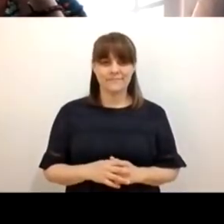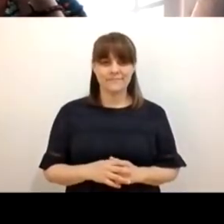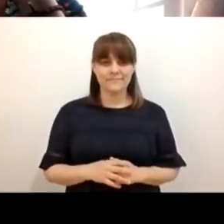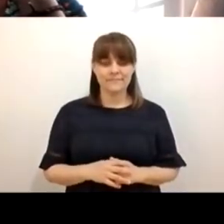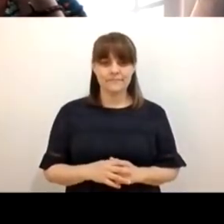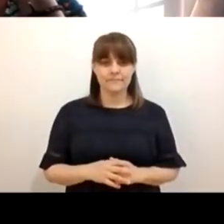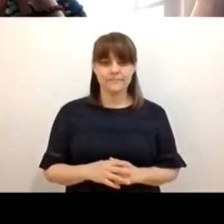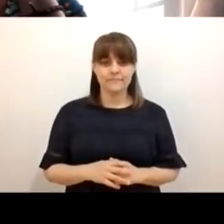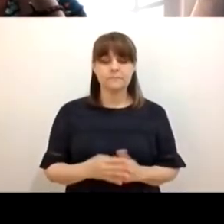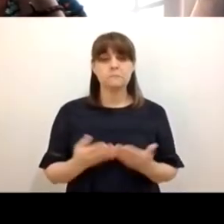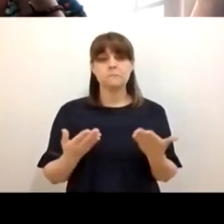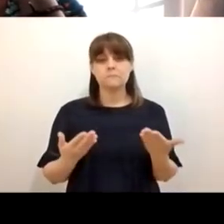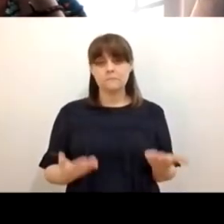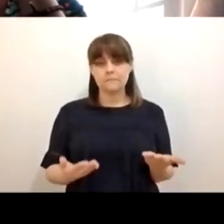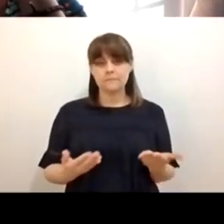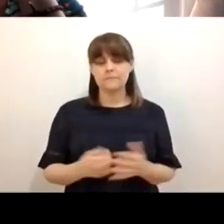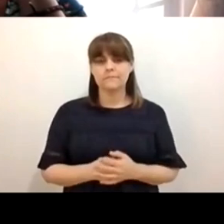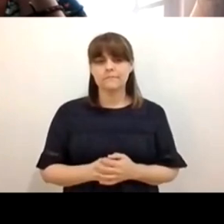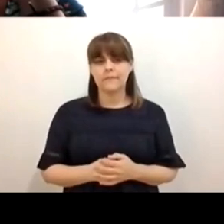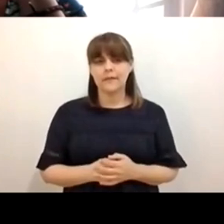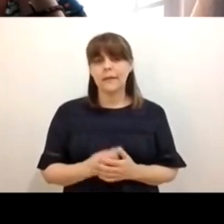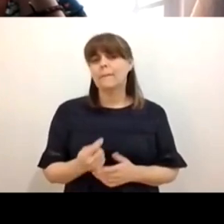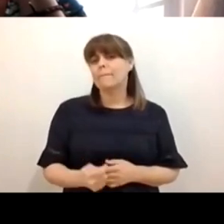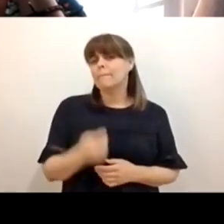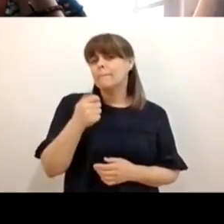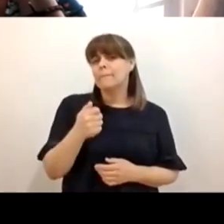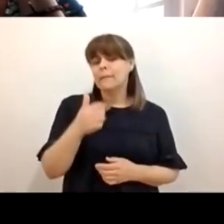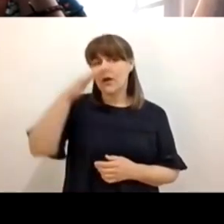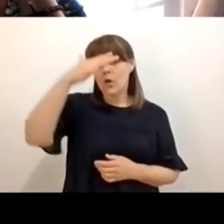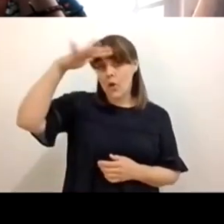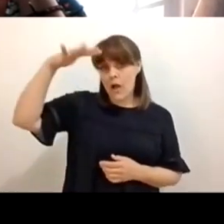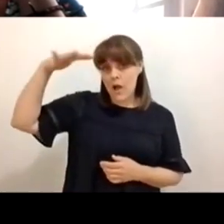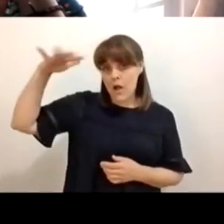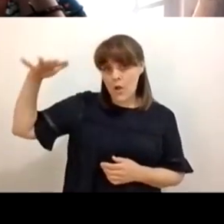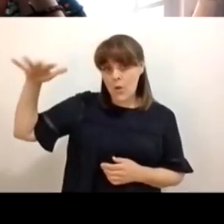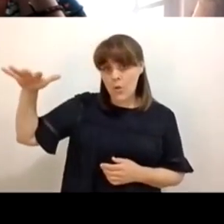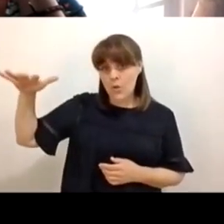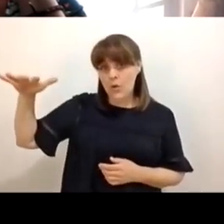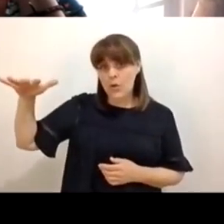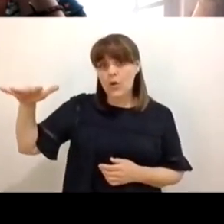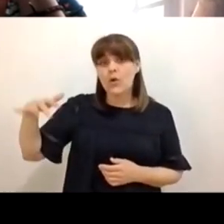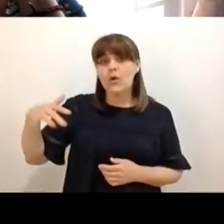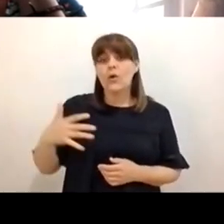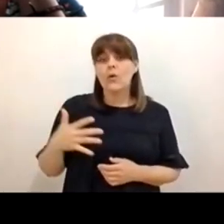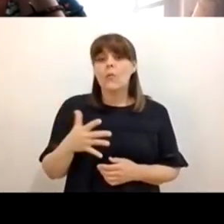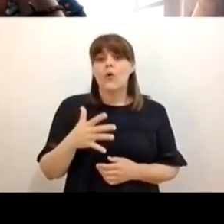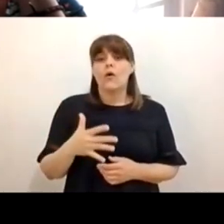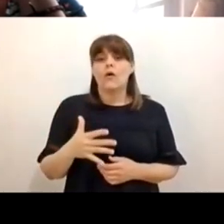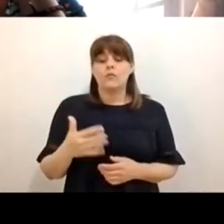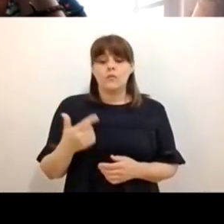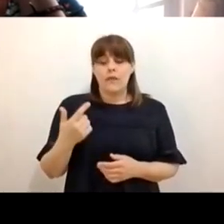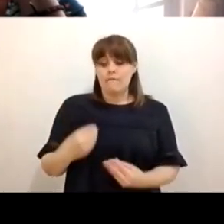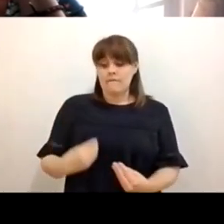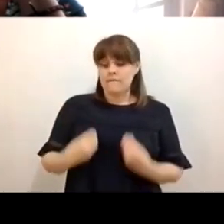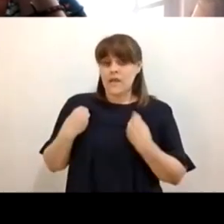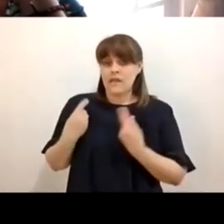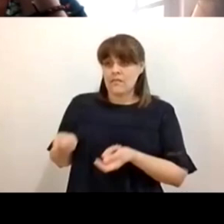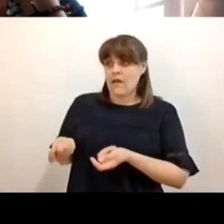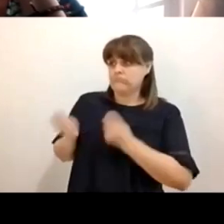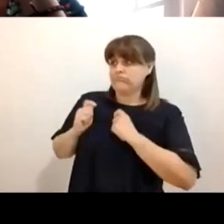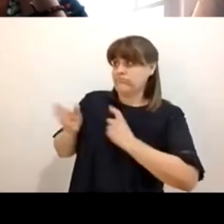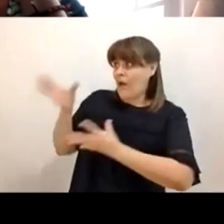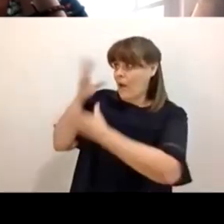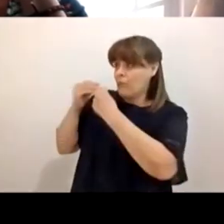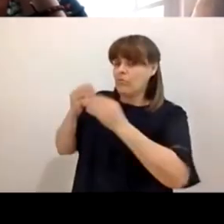entonces una primera cuestión es que los adultos no podemos renunciar a lo que la vida nos ha enseñado para bien o para mal